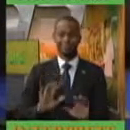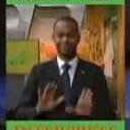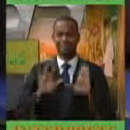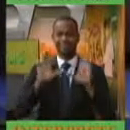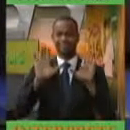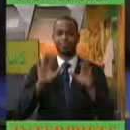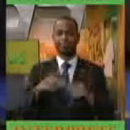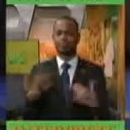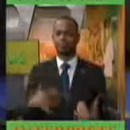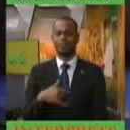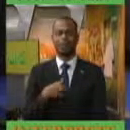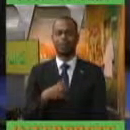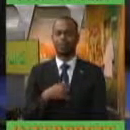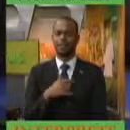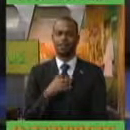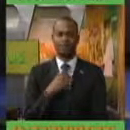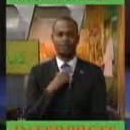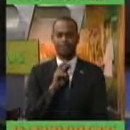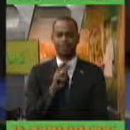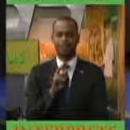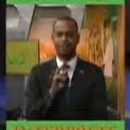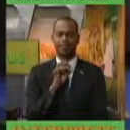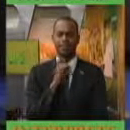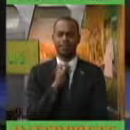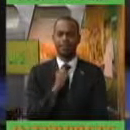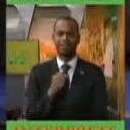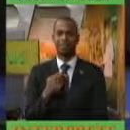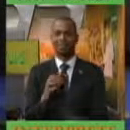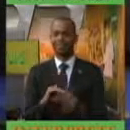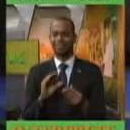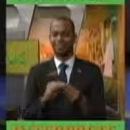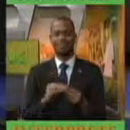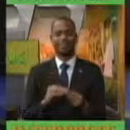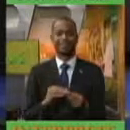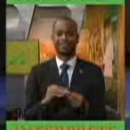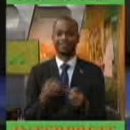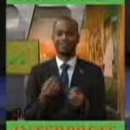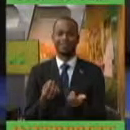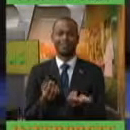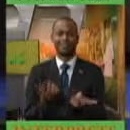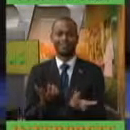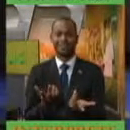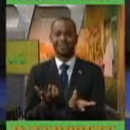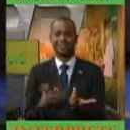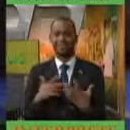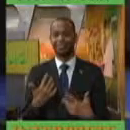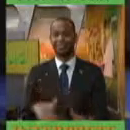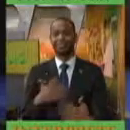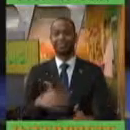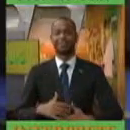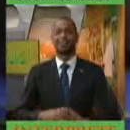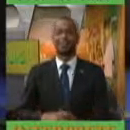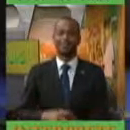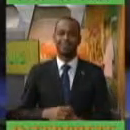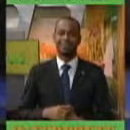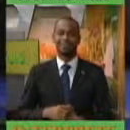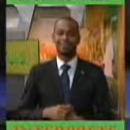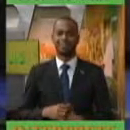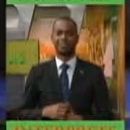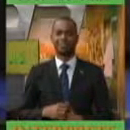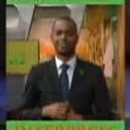bueno, me quedo sin palabras. Porque hay cosas que las palabras no pueden decirlas sencillamente y se quedan ahí.